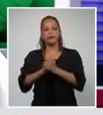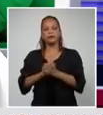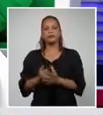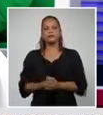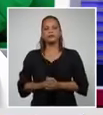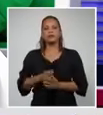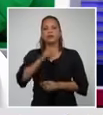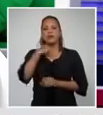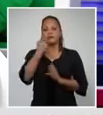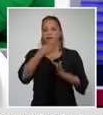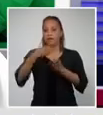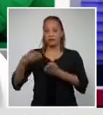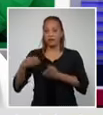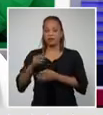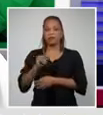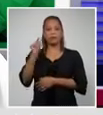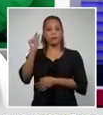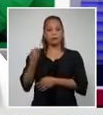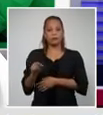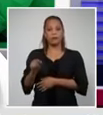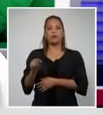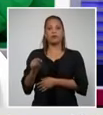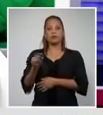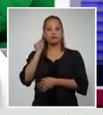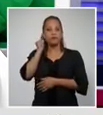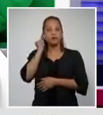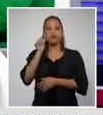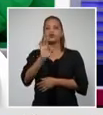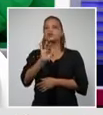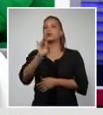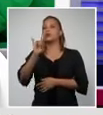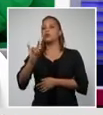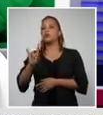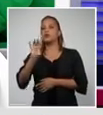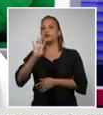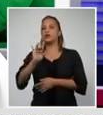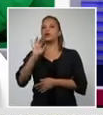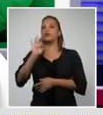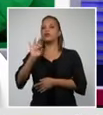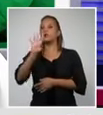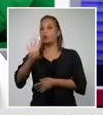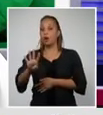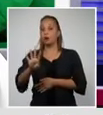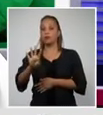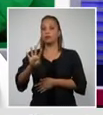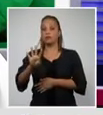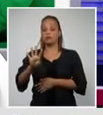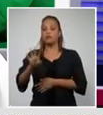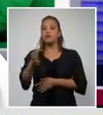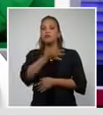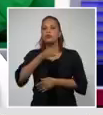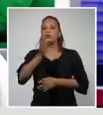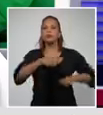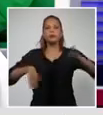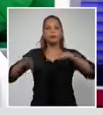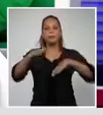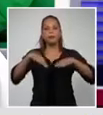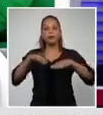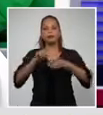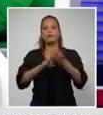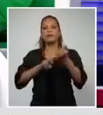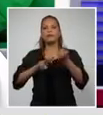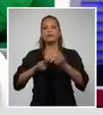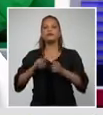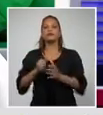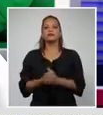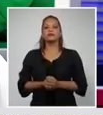una señora, una paciente de 84 años de edad, de aquí del municipio Playa, en la provincia de La Mara,